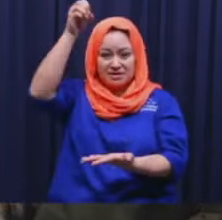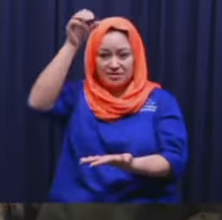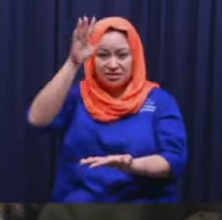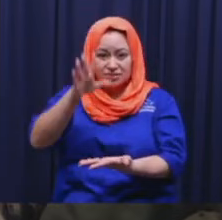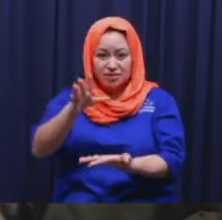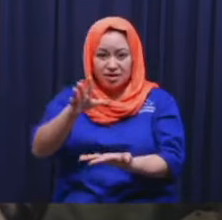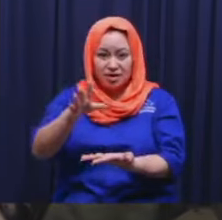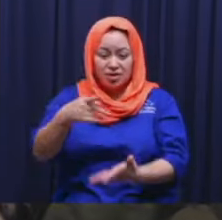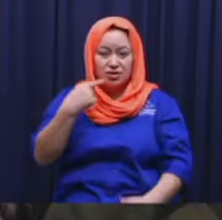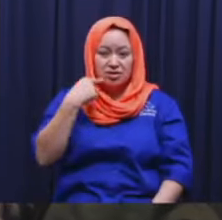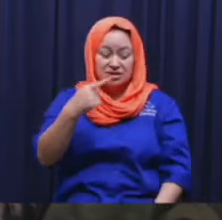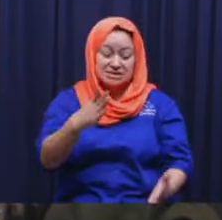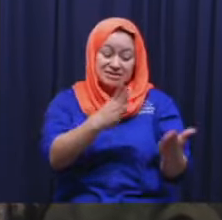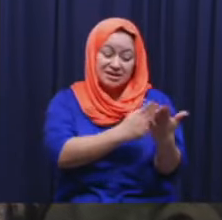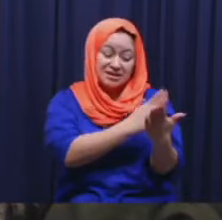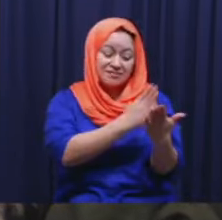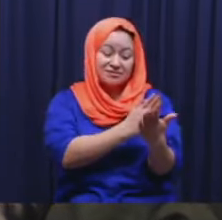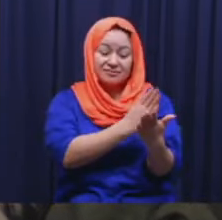bienaventurado, dice la Biblia, hermano.